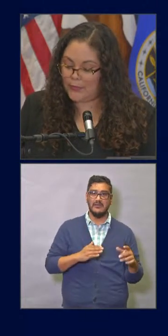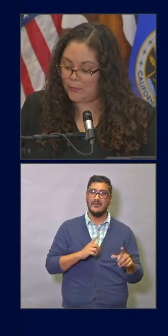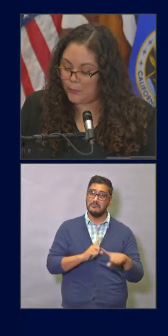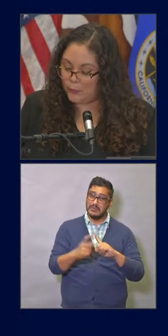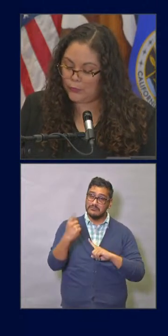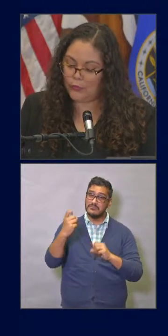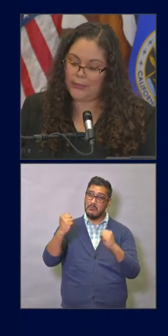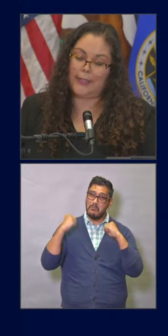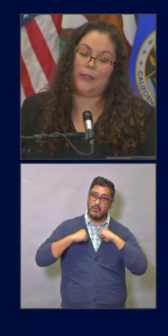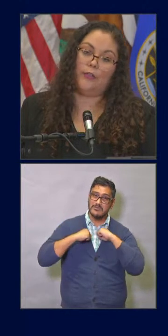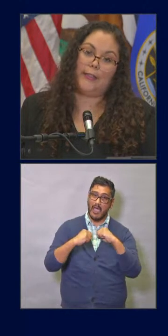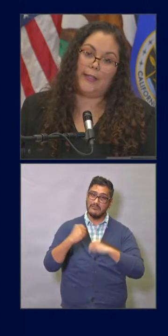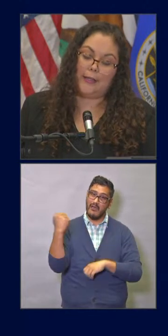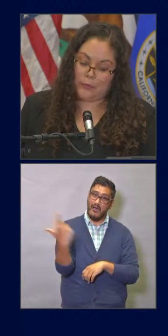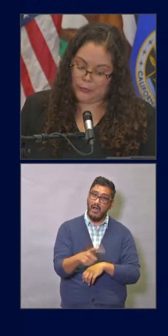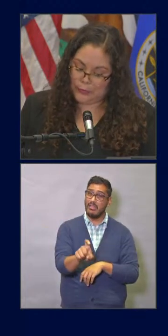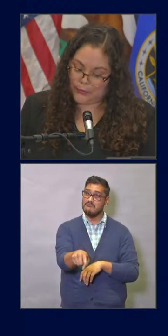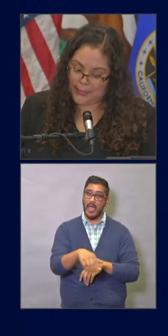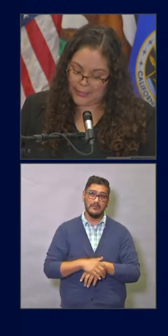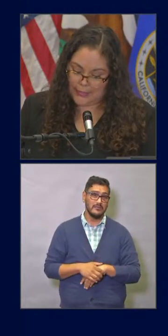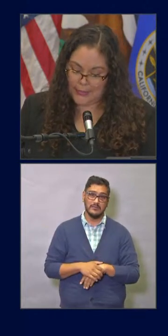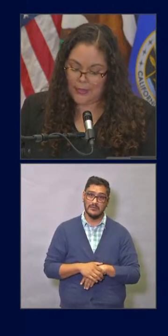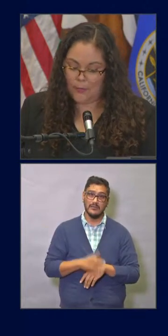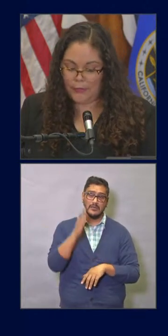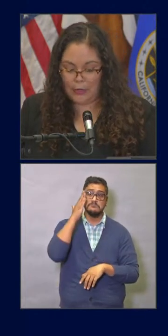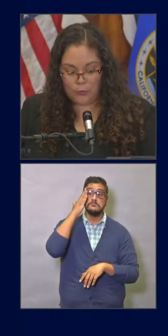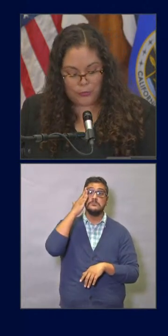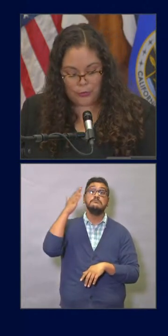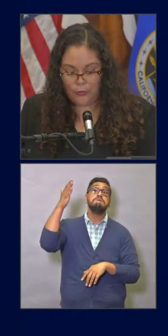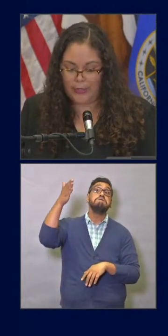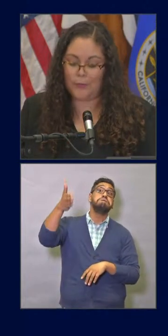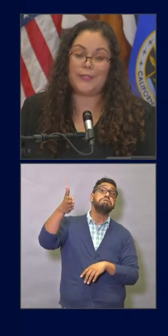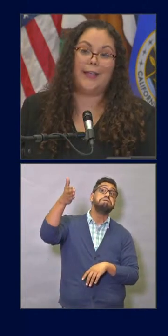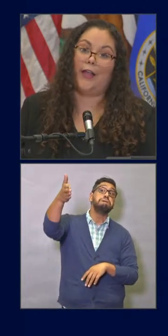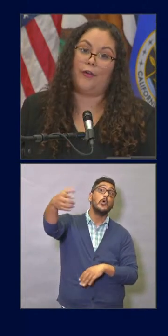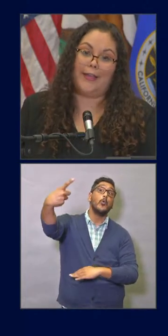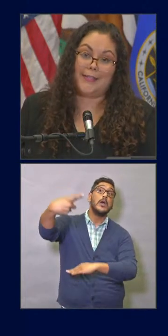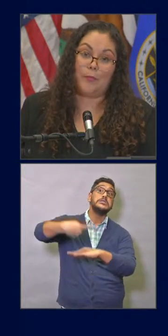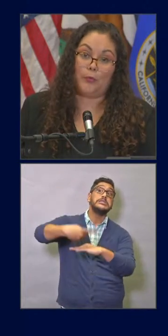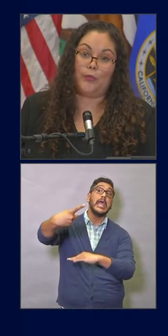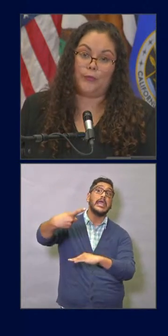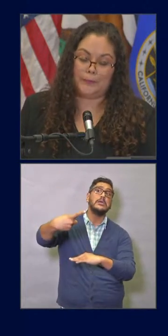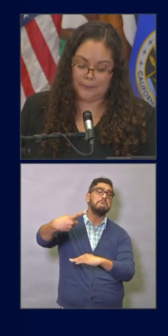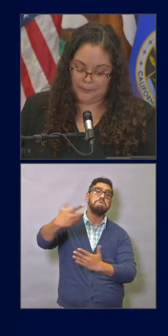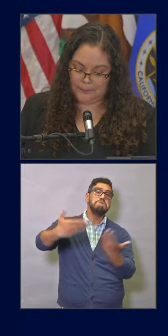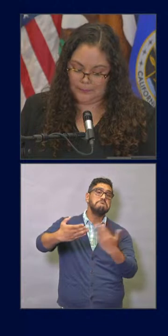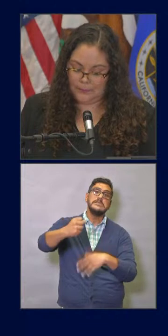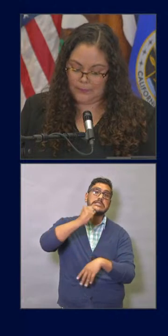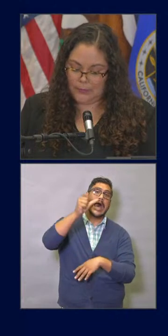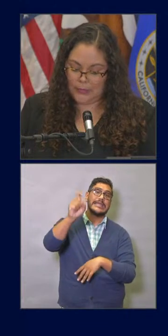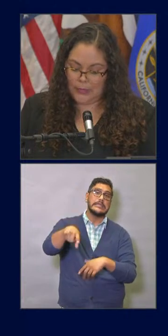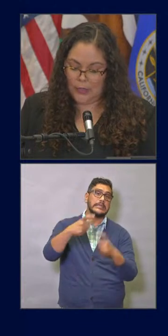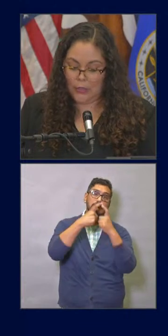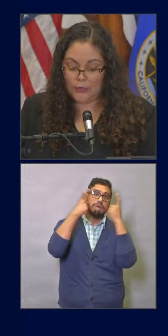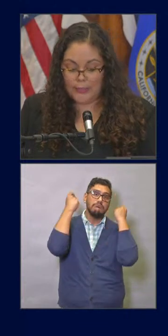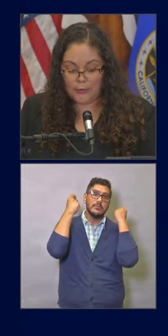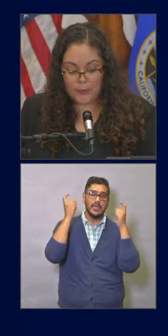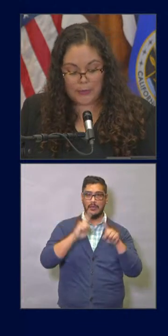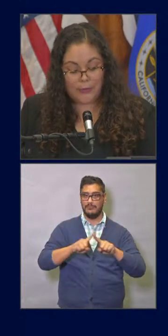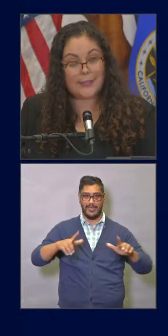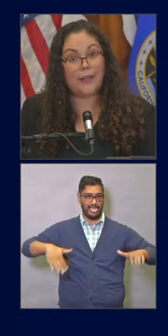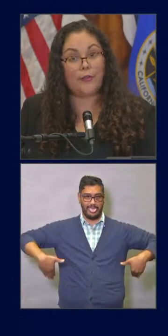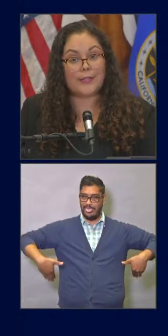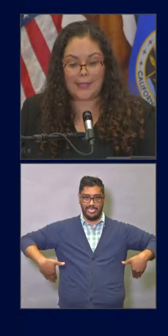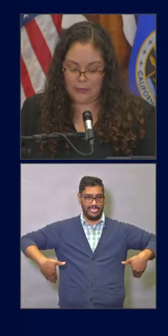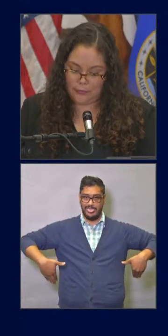que lleguemos al punto en el que no tengamos que usarlas, pero aún no hemos llegado a ese punto. Los